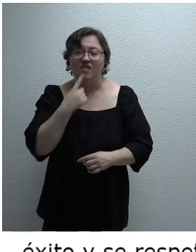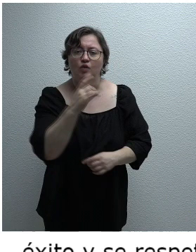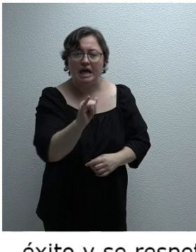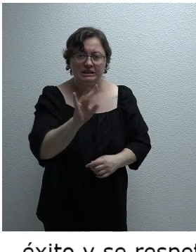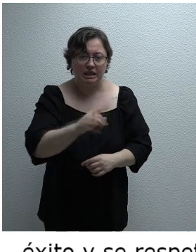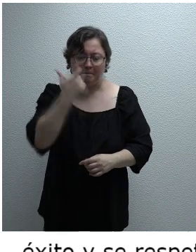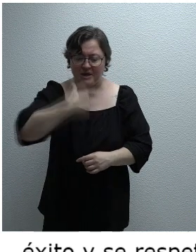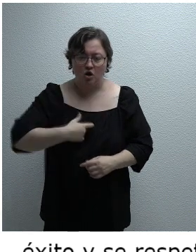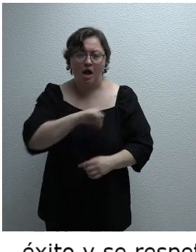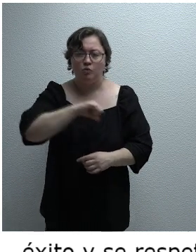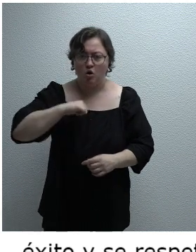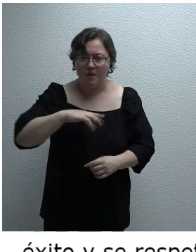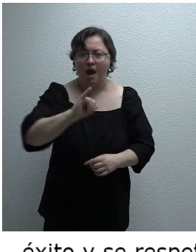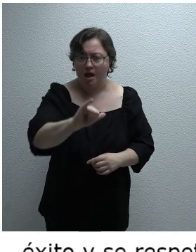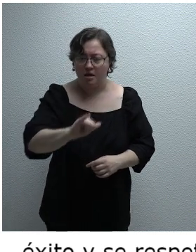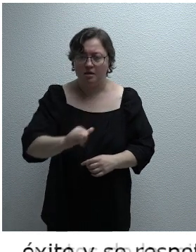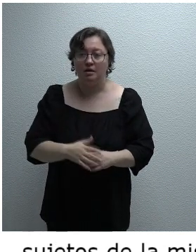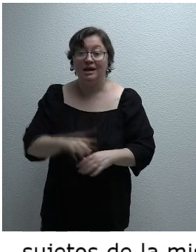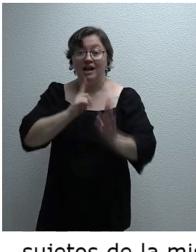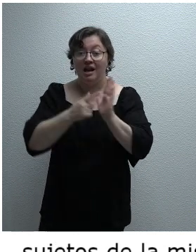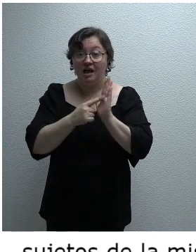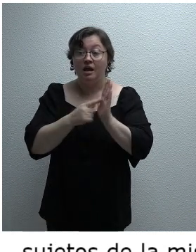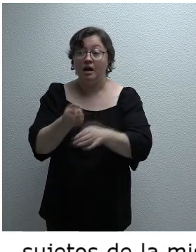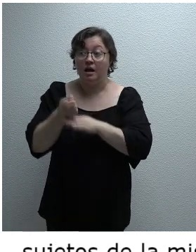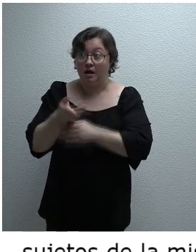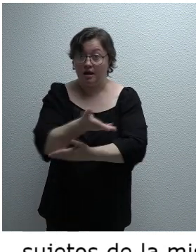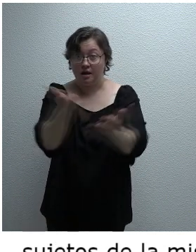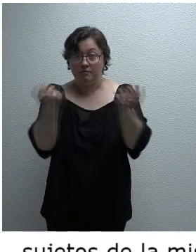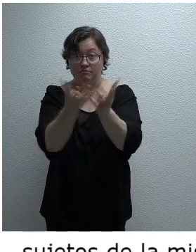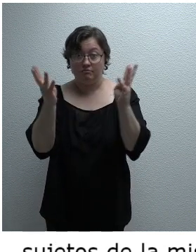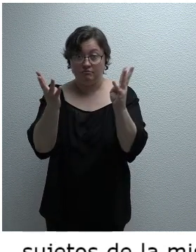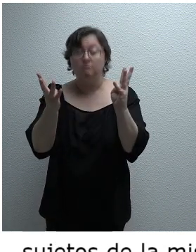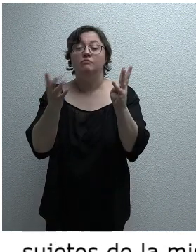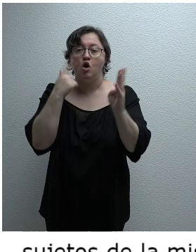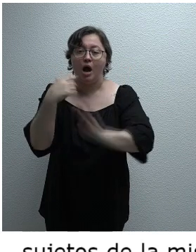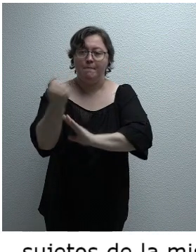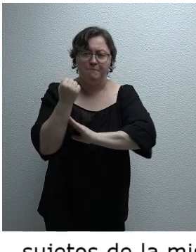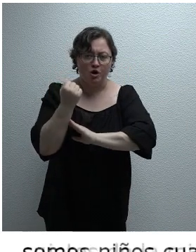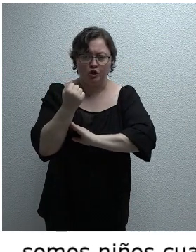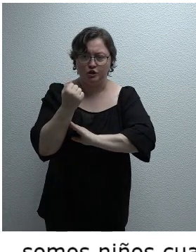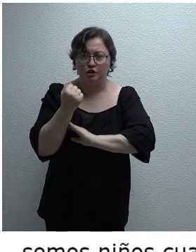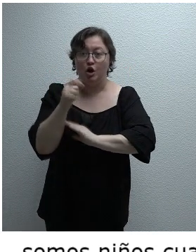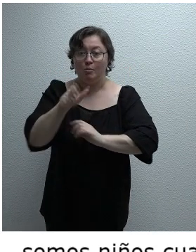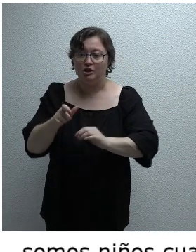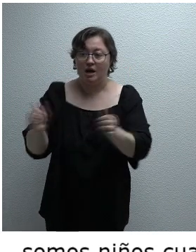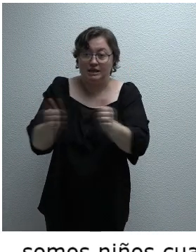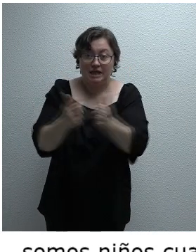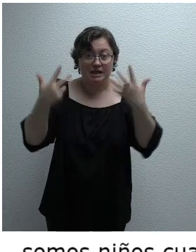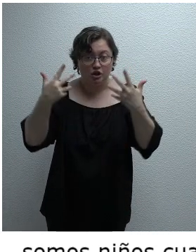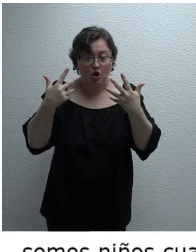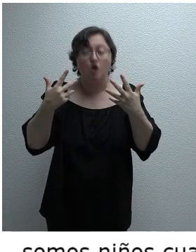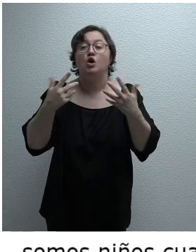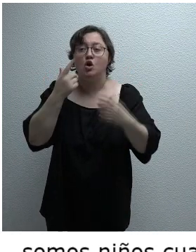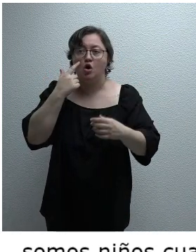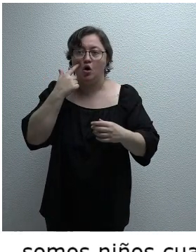personas, tenemos autonomía y la ley obliga a los apoyos y a las personas que nos asesoren para